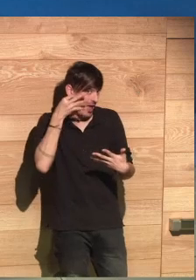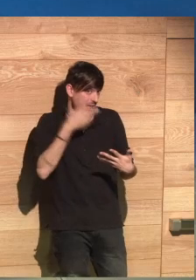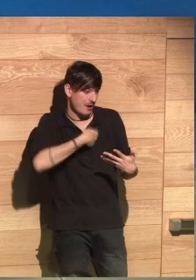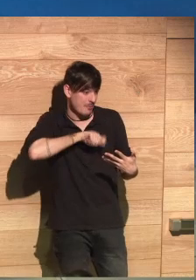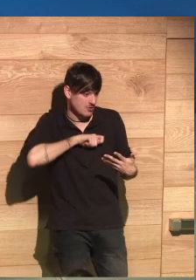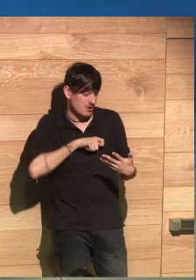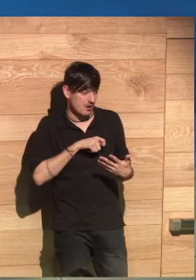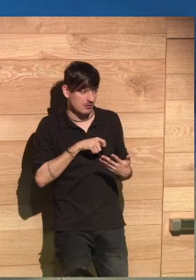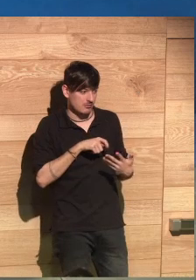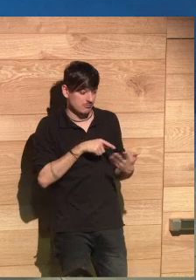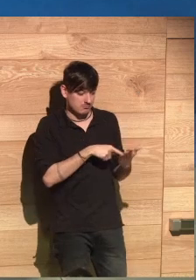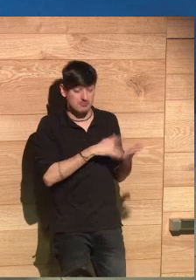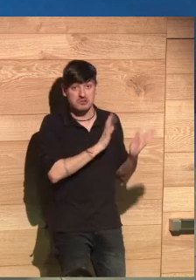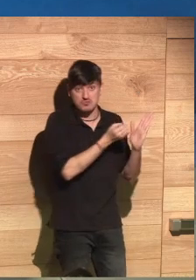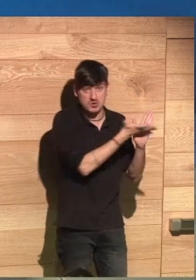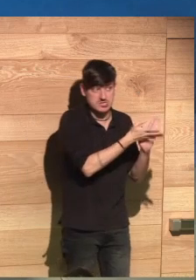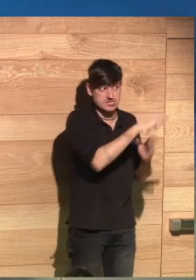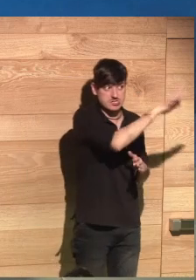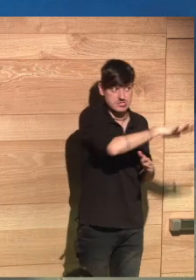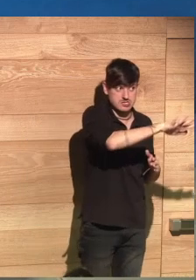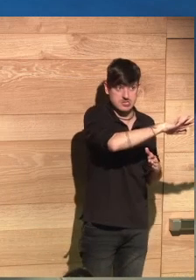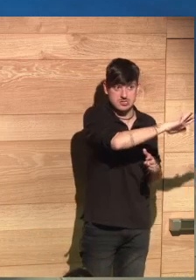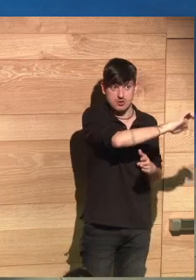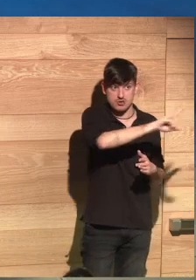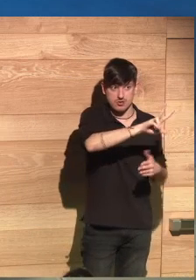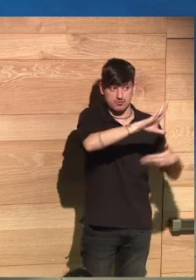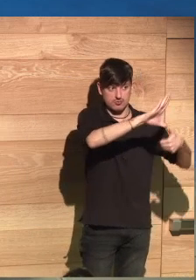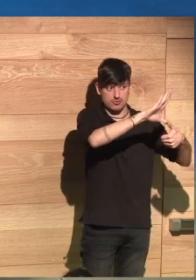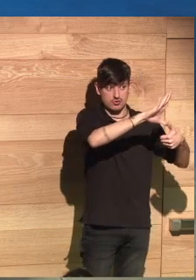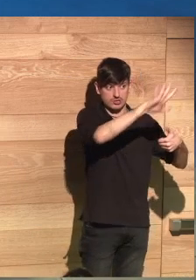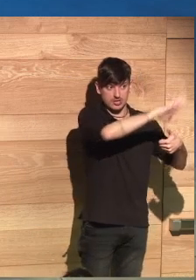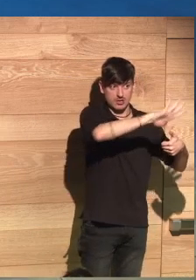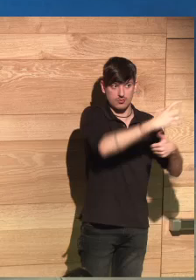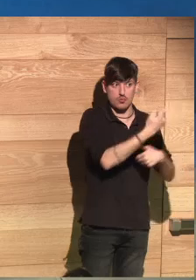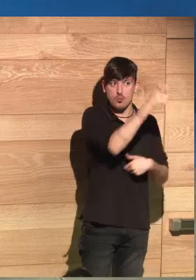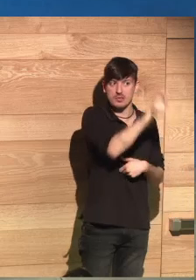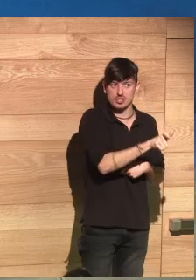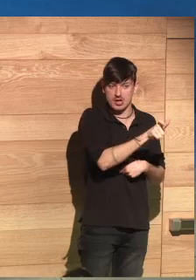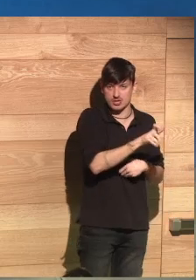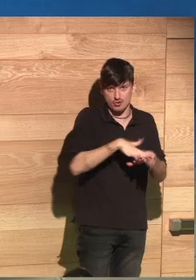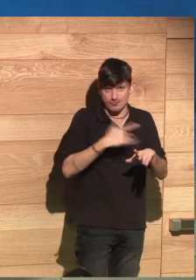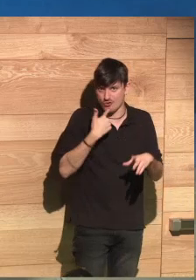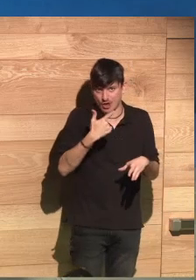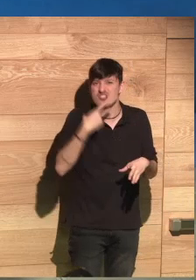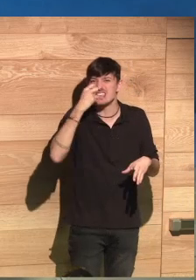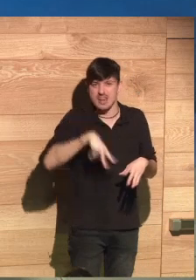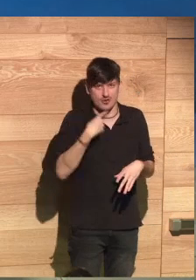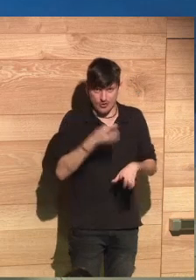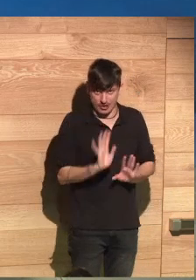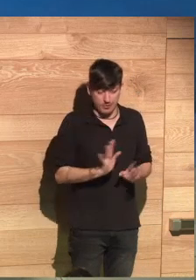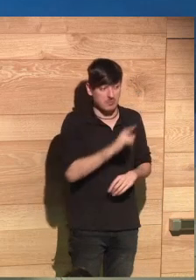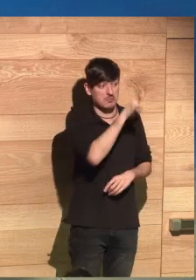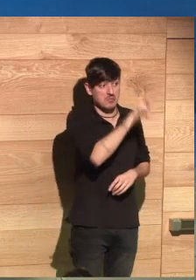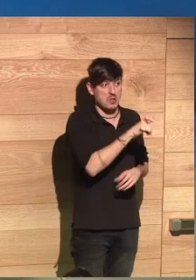a esa geografía norteamericana, uno de tus personajes norteamericanos, no vamos a decir quién, para no estropearlo, hace